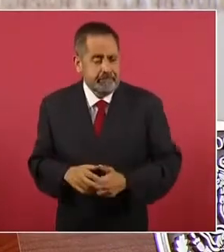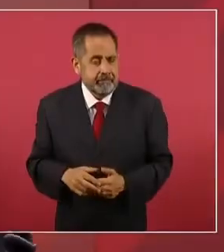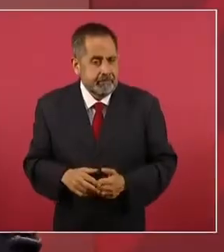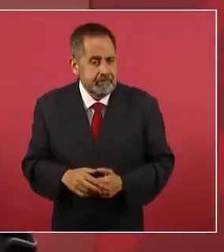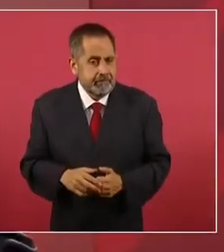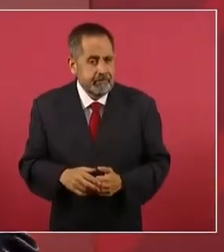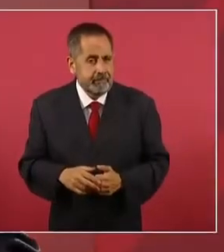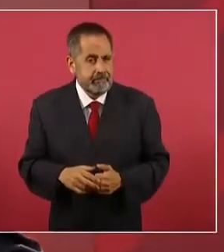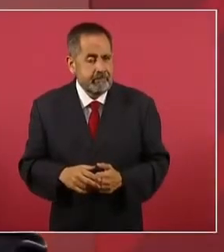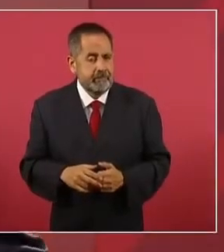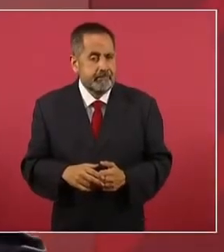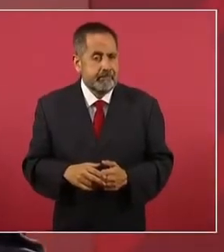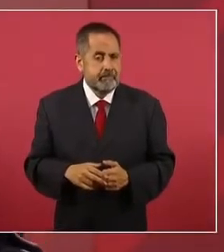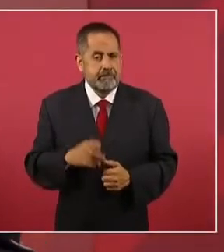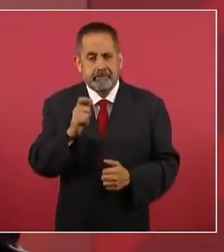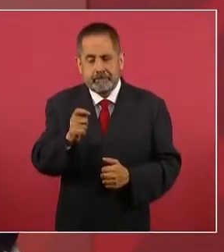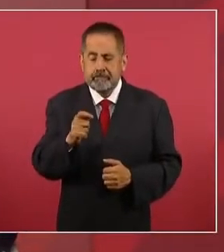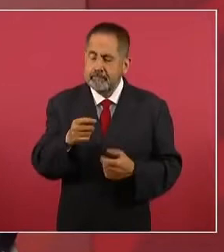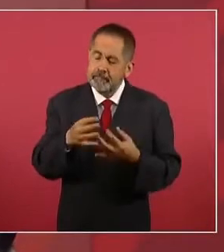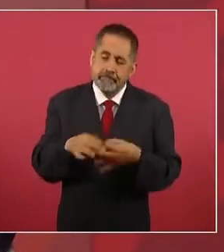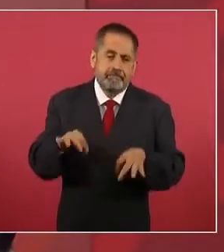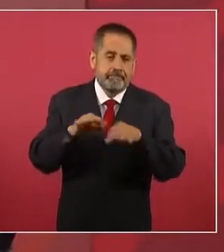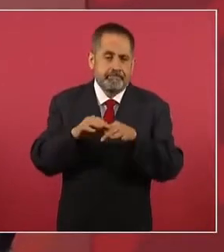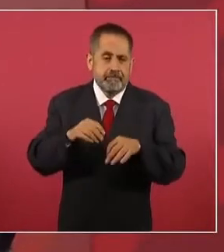todo lo que tiene que replantearse.